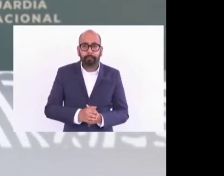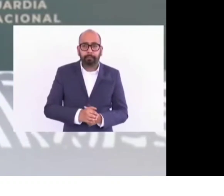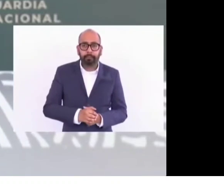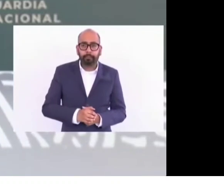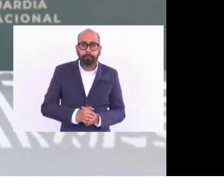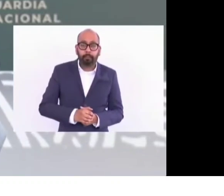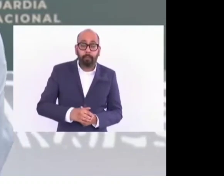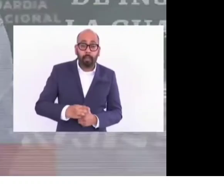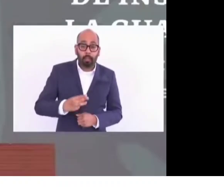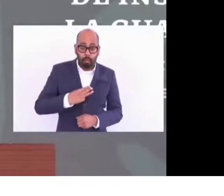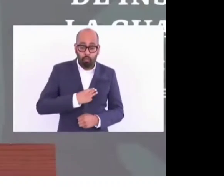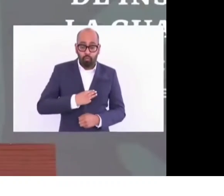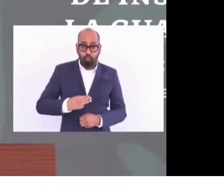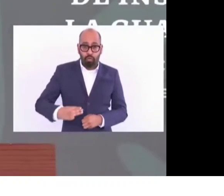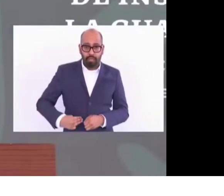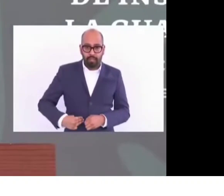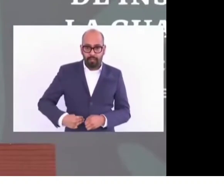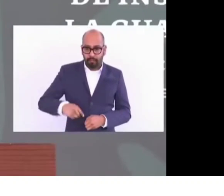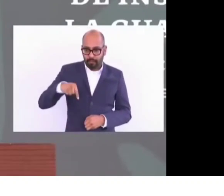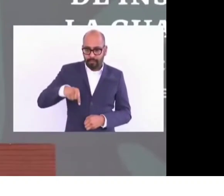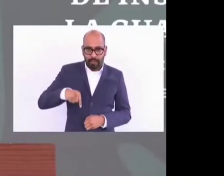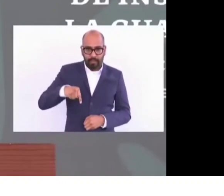nada más en el municipio,